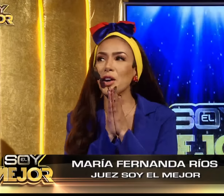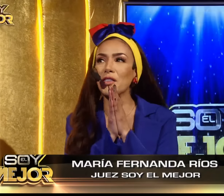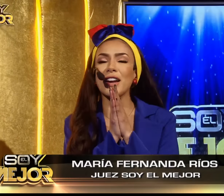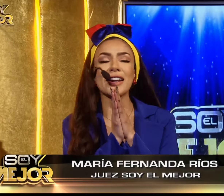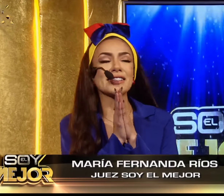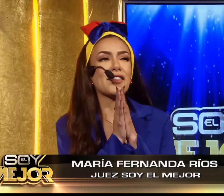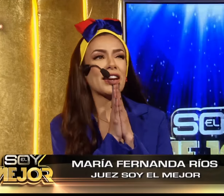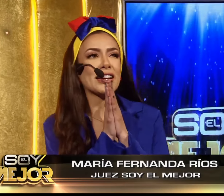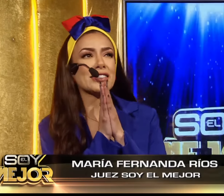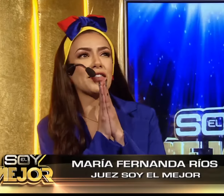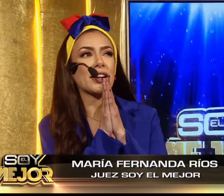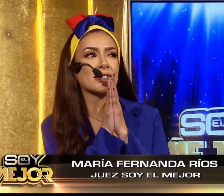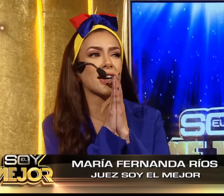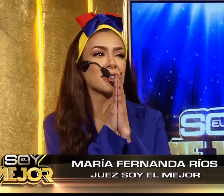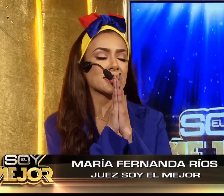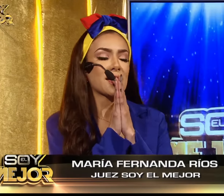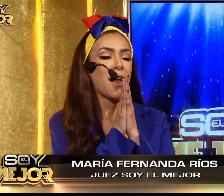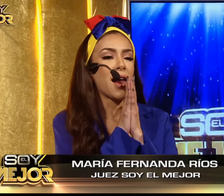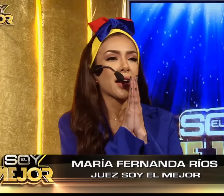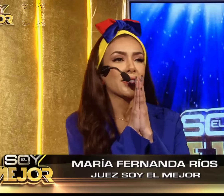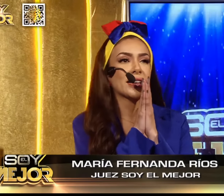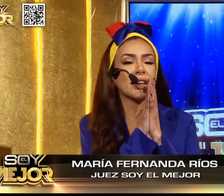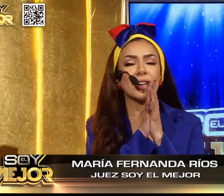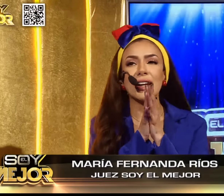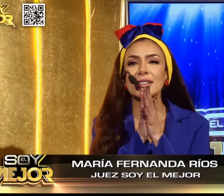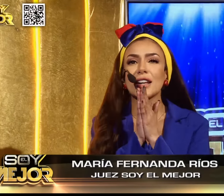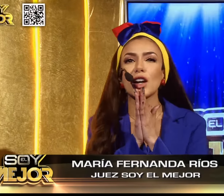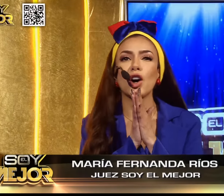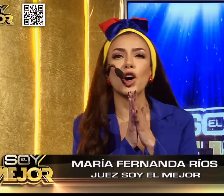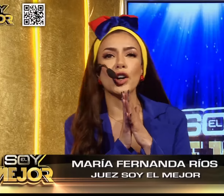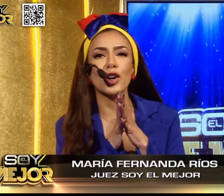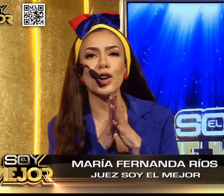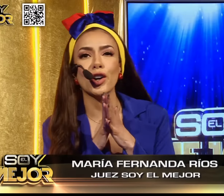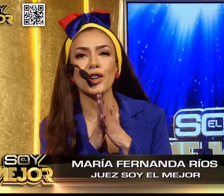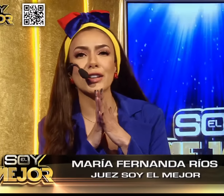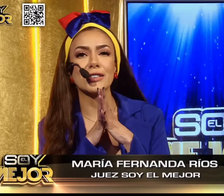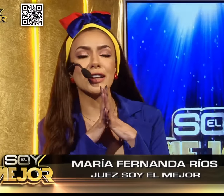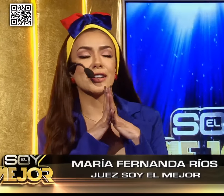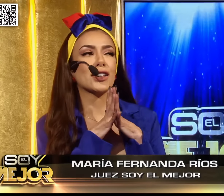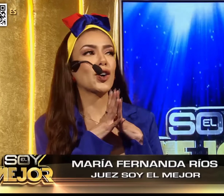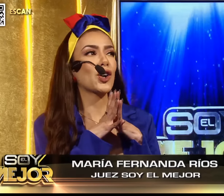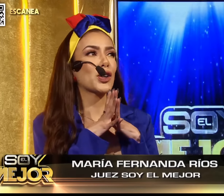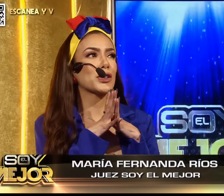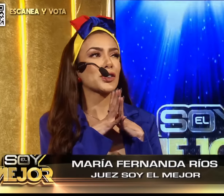tardes, Ecuador. Felices de tener ese oro,